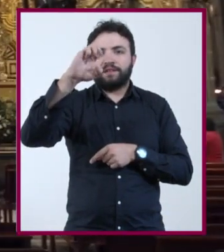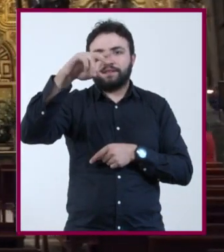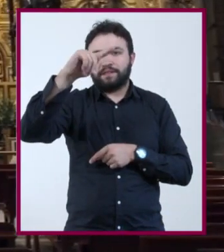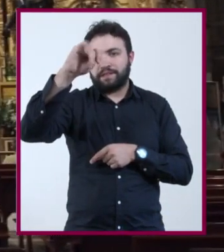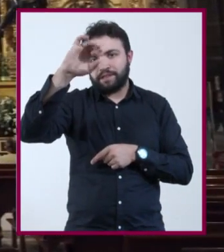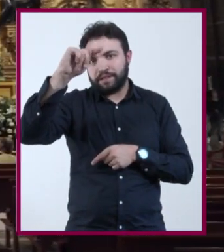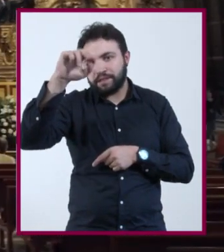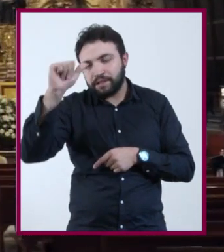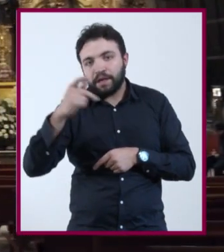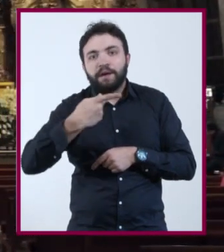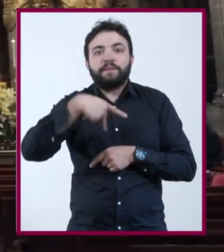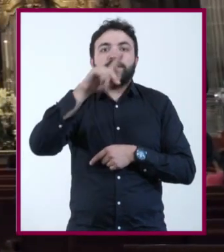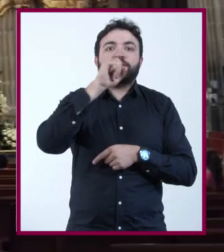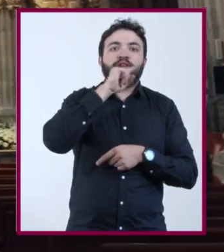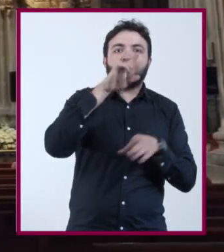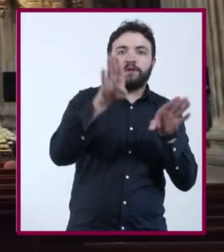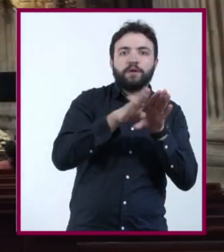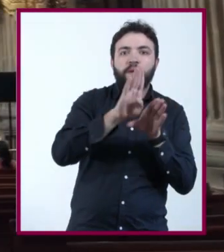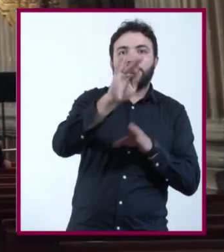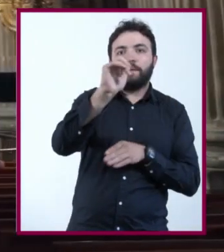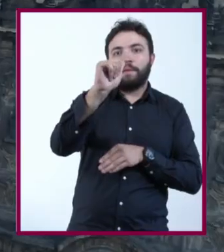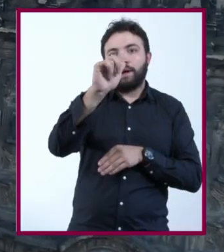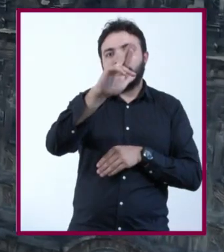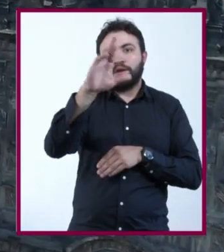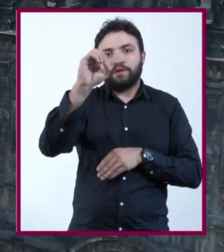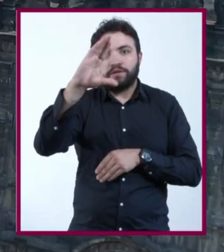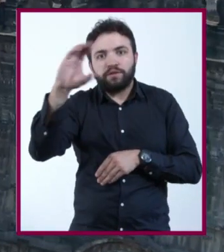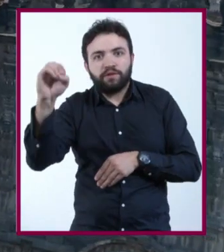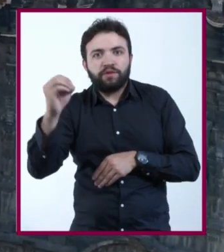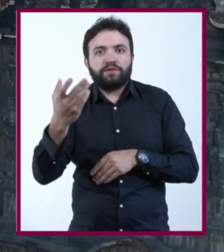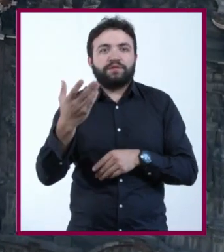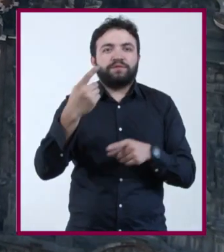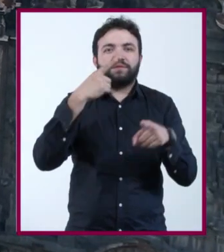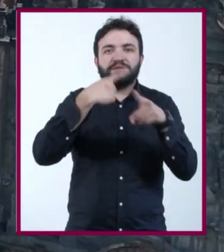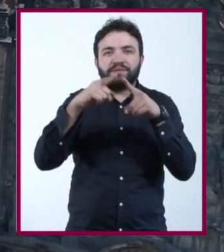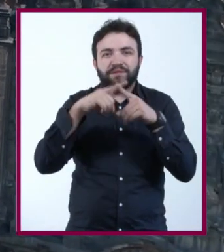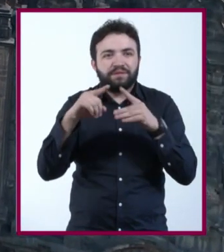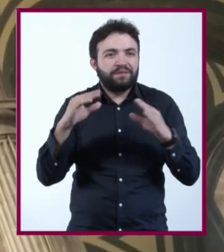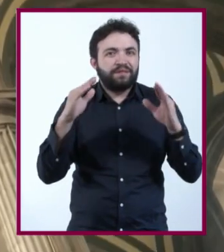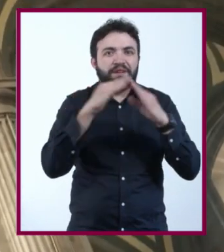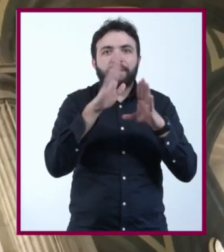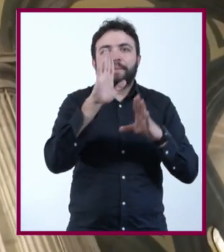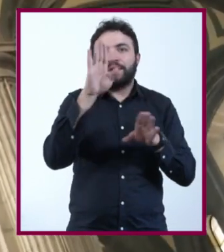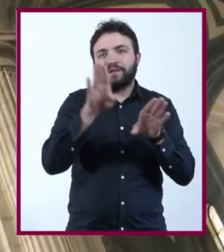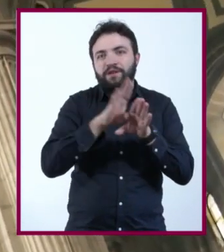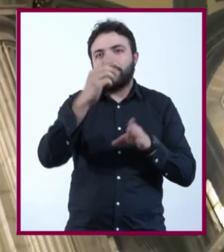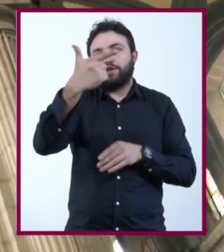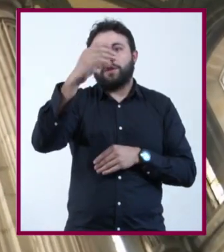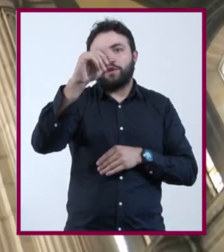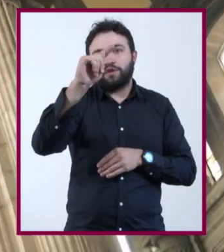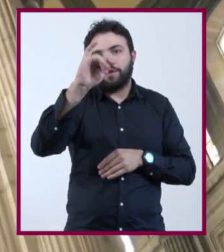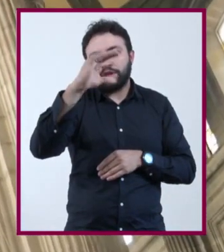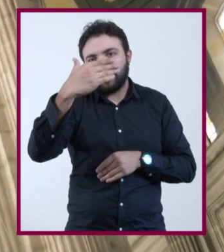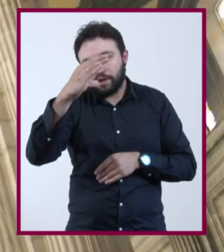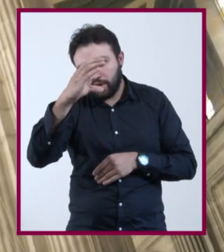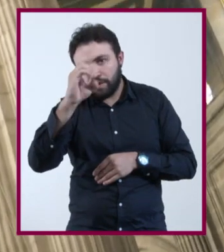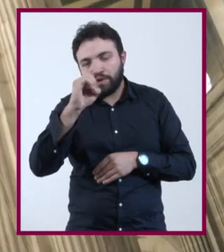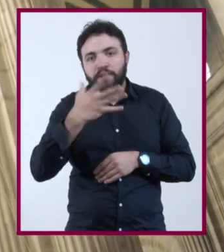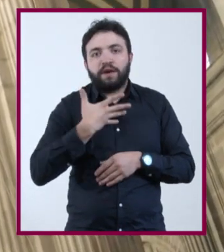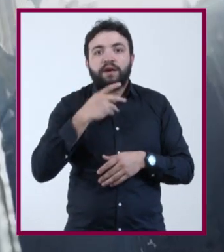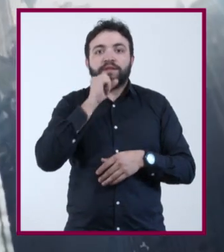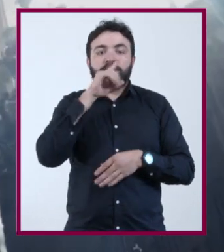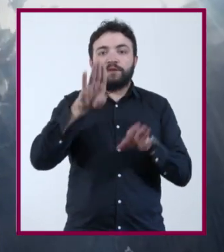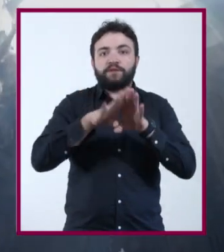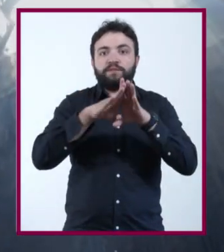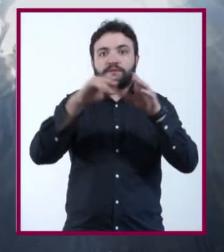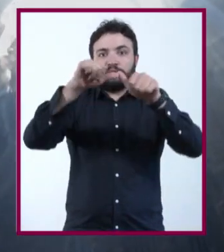decoración barroca, pero también algunas portadas herrerianas, pero también algunas bóvedas góticas. Incluso hay